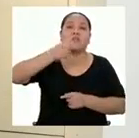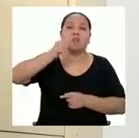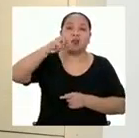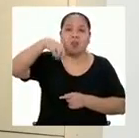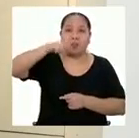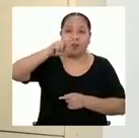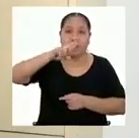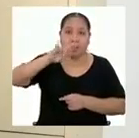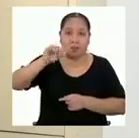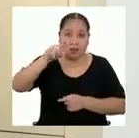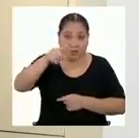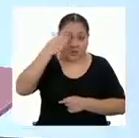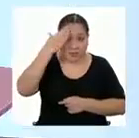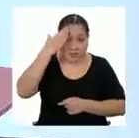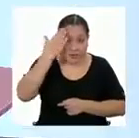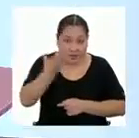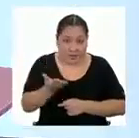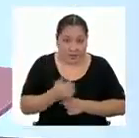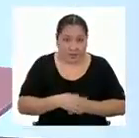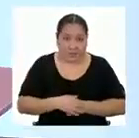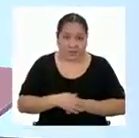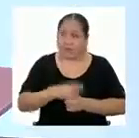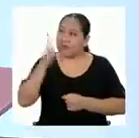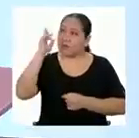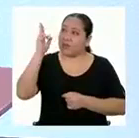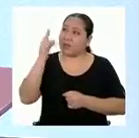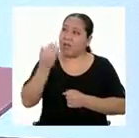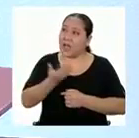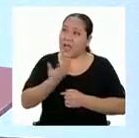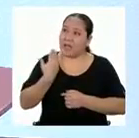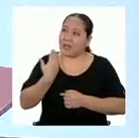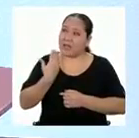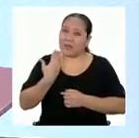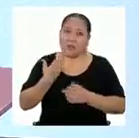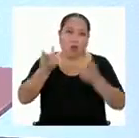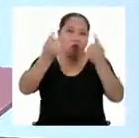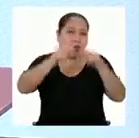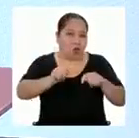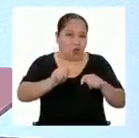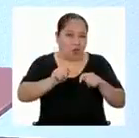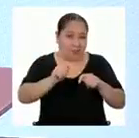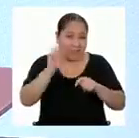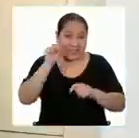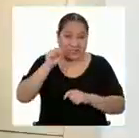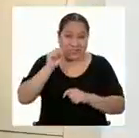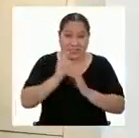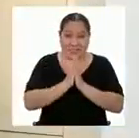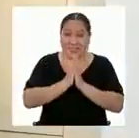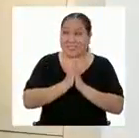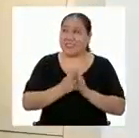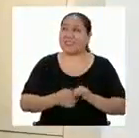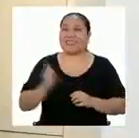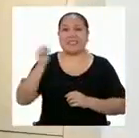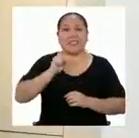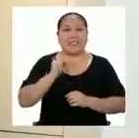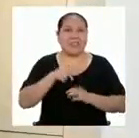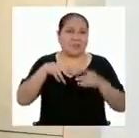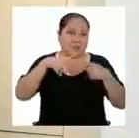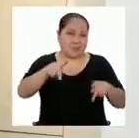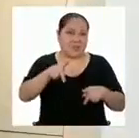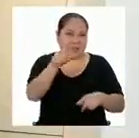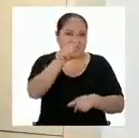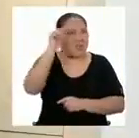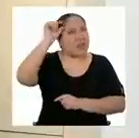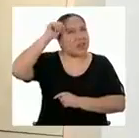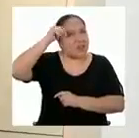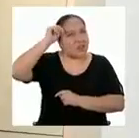en sus casas ya lo saben? Profesora, antes de eso, vayamos a un corte comercial. ¿Le parece? Claro, así permitimos que